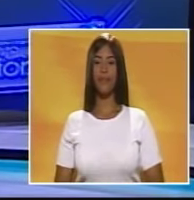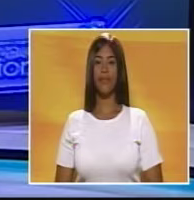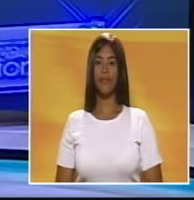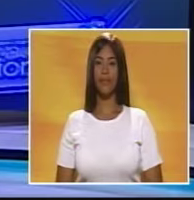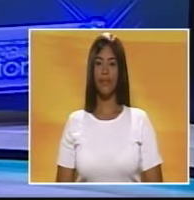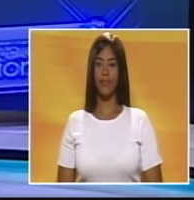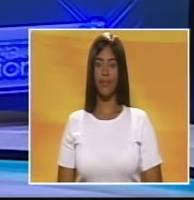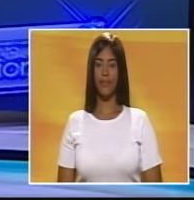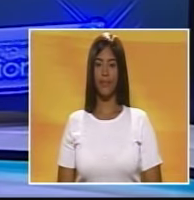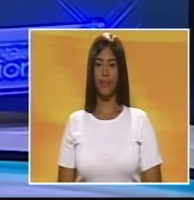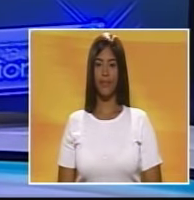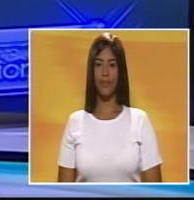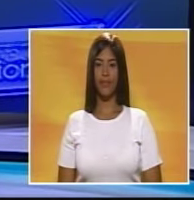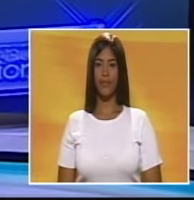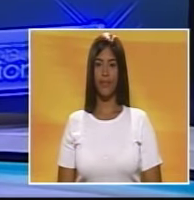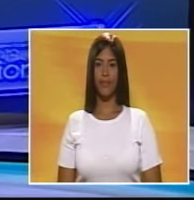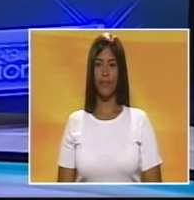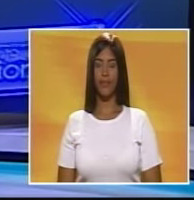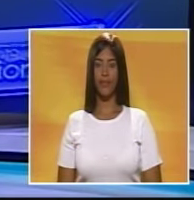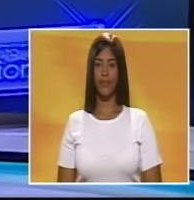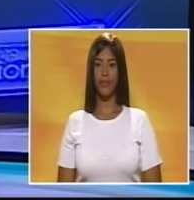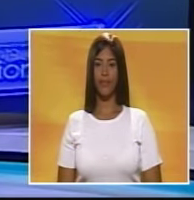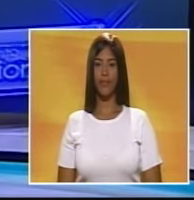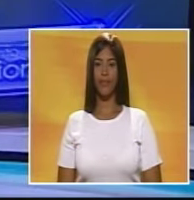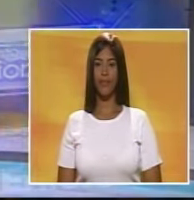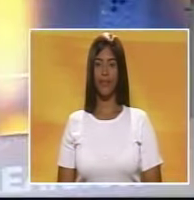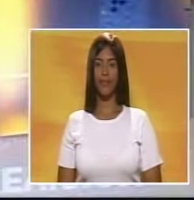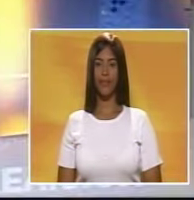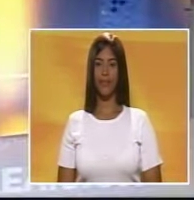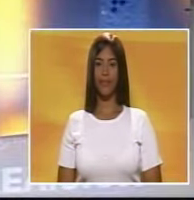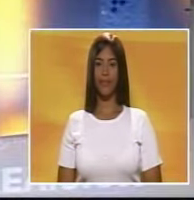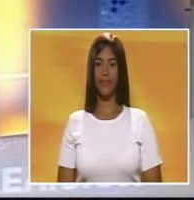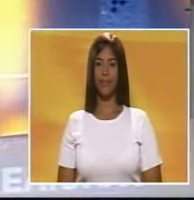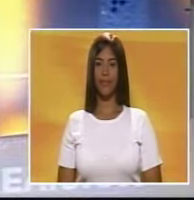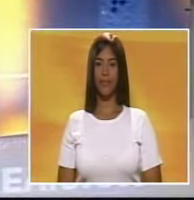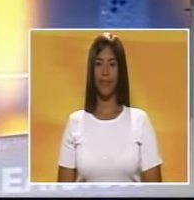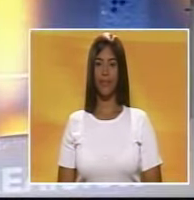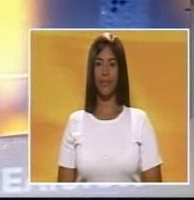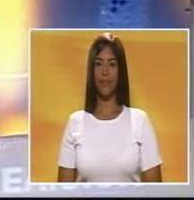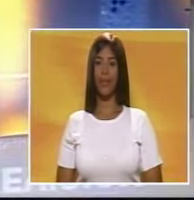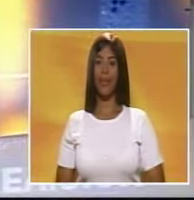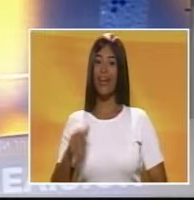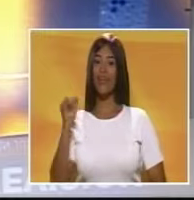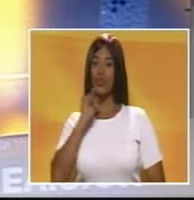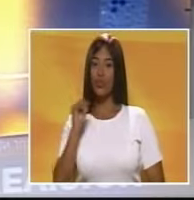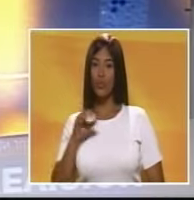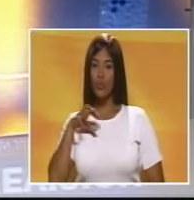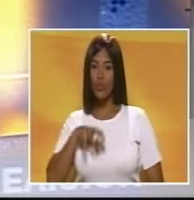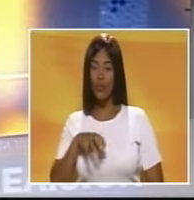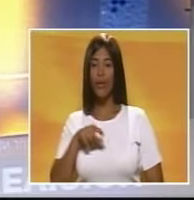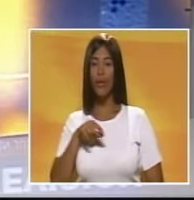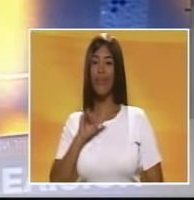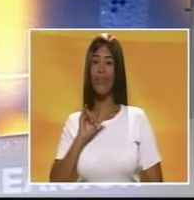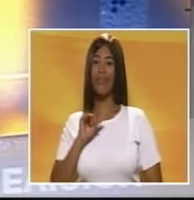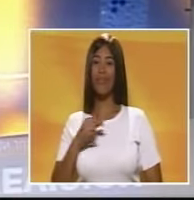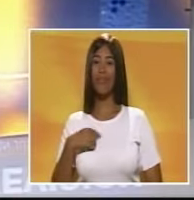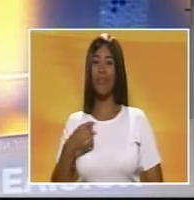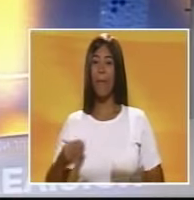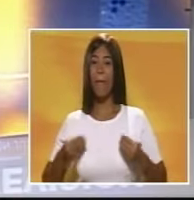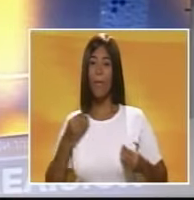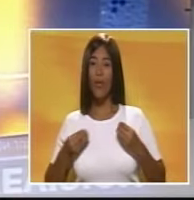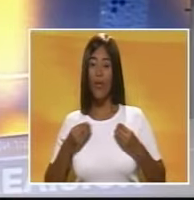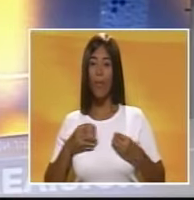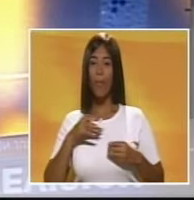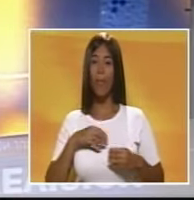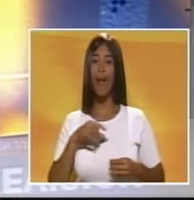Yepes y Milagro Zambrano les presentamos lo que es noticia hasta ahora. Comenzamos. En el estado Zulia, la situación continúa siendo alarmante.